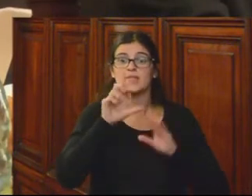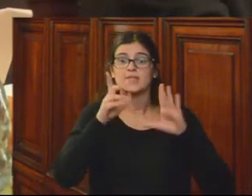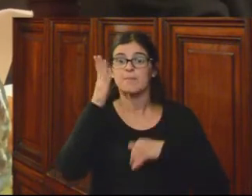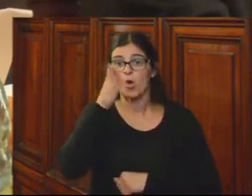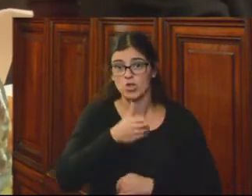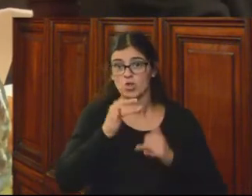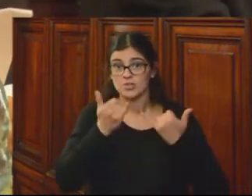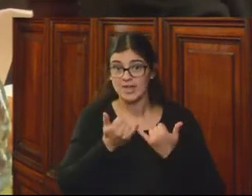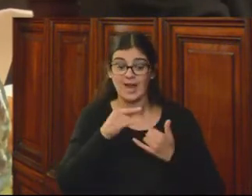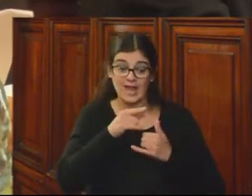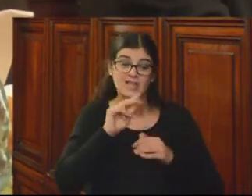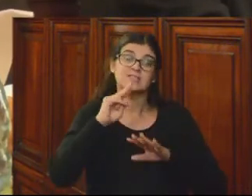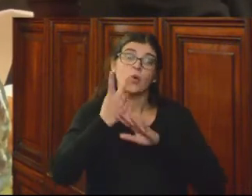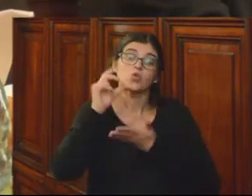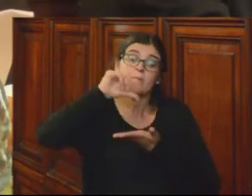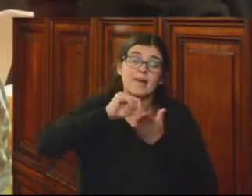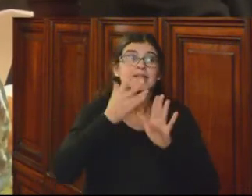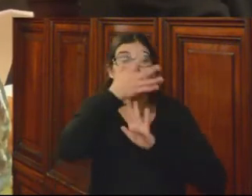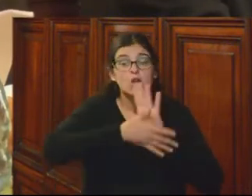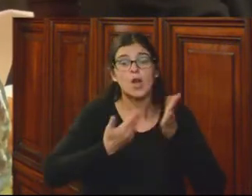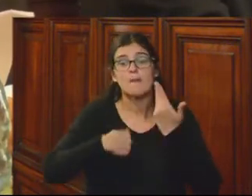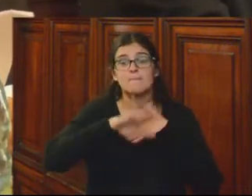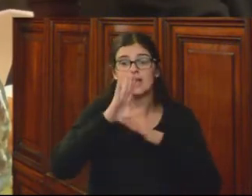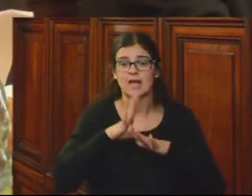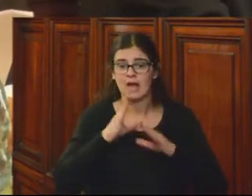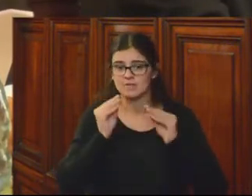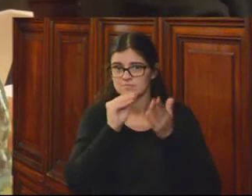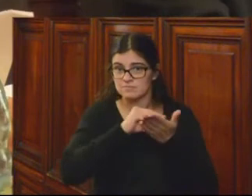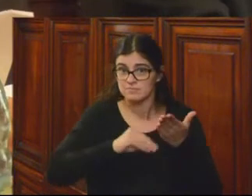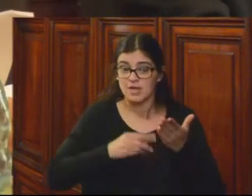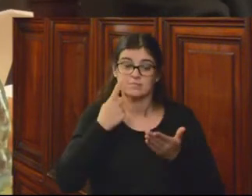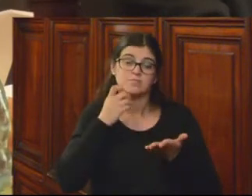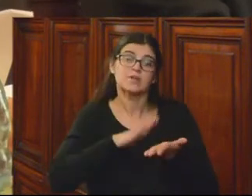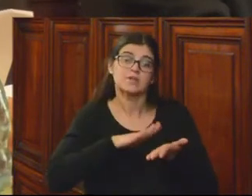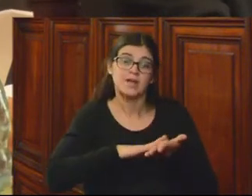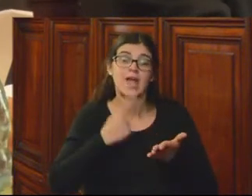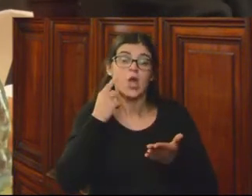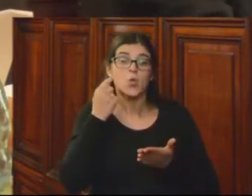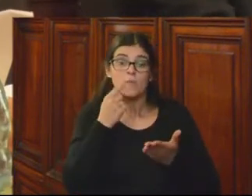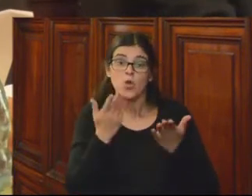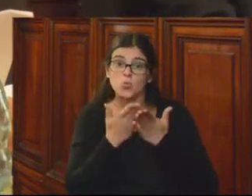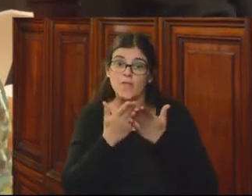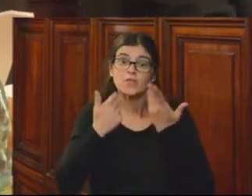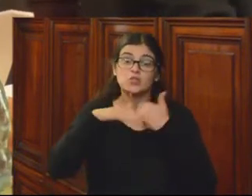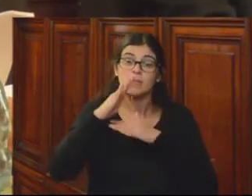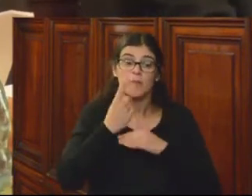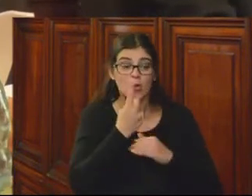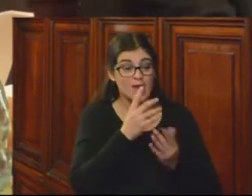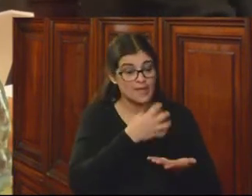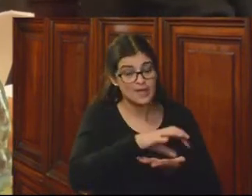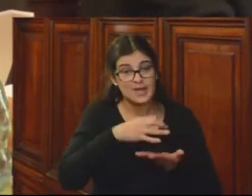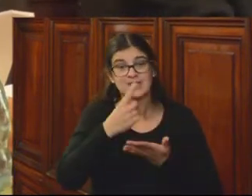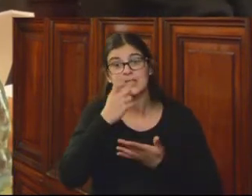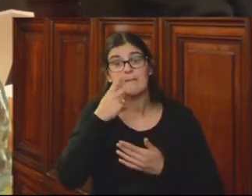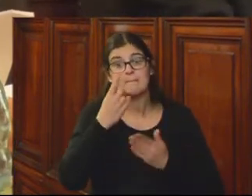105,57%, siendo el segundo país en la región con más alta tasa. Un indicador corrobora este dato. El número de estudiantes de educación superior por cada 100.000 habitantes para el